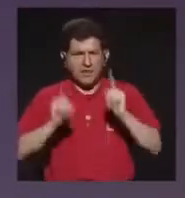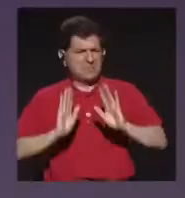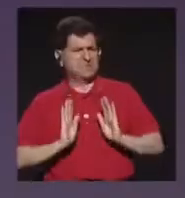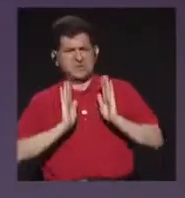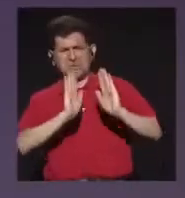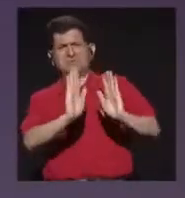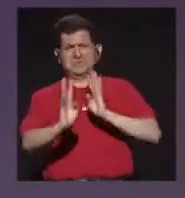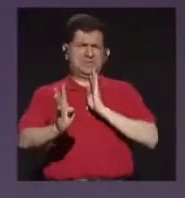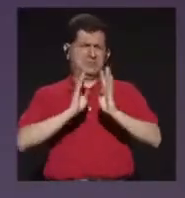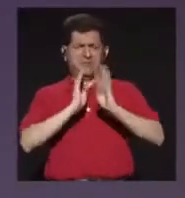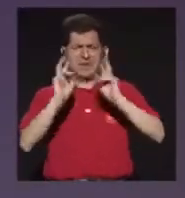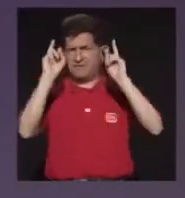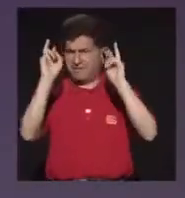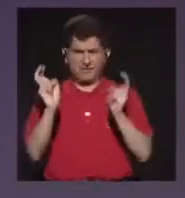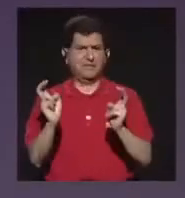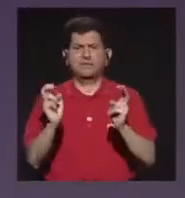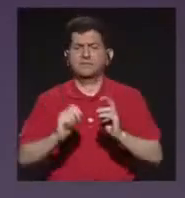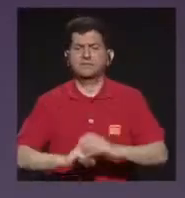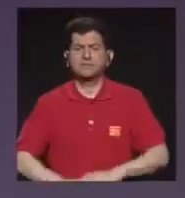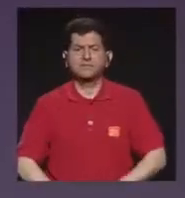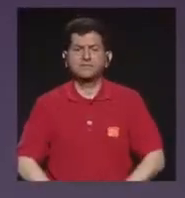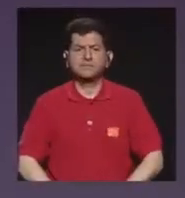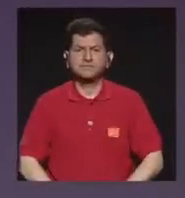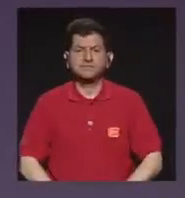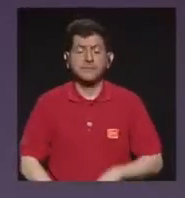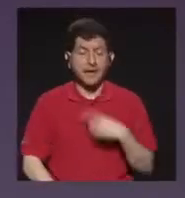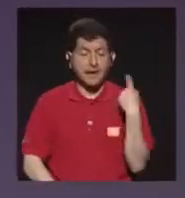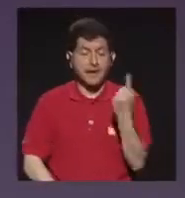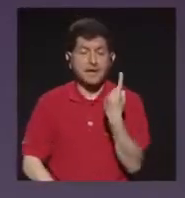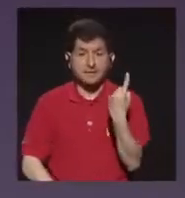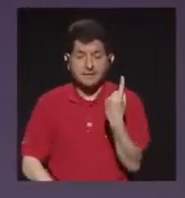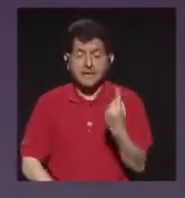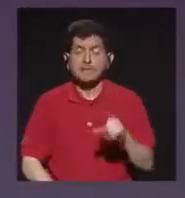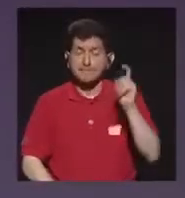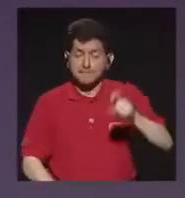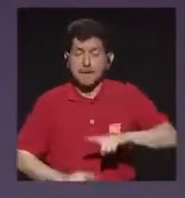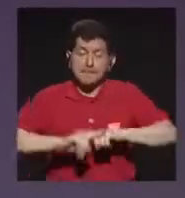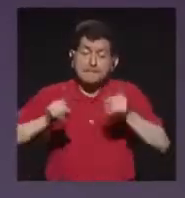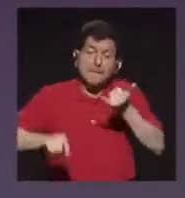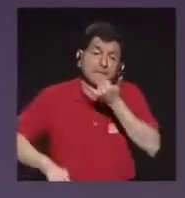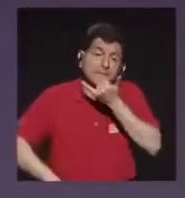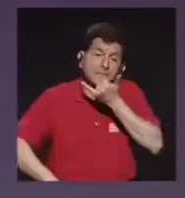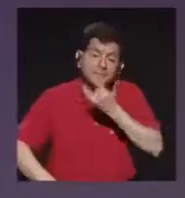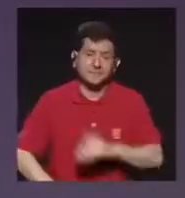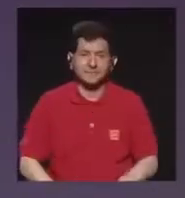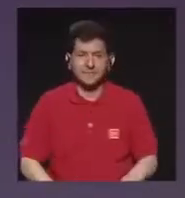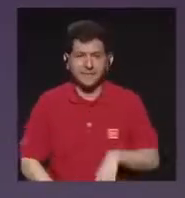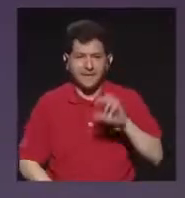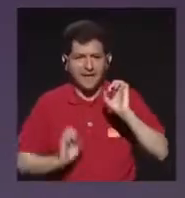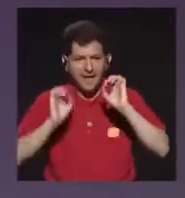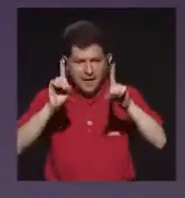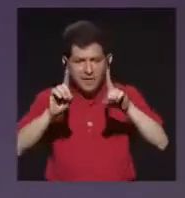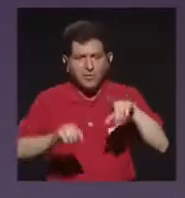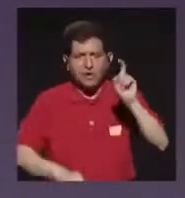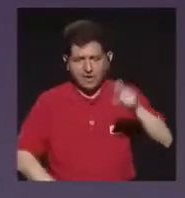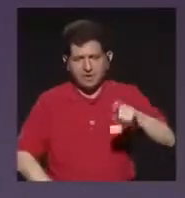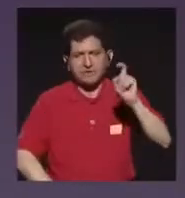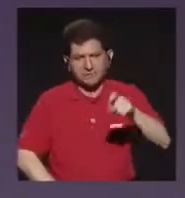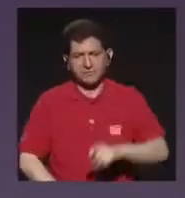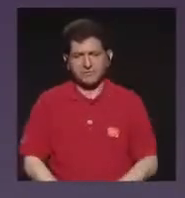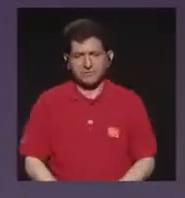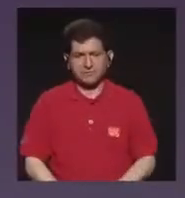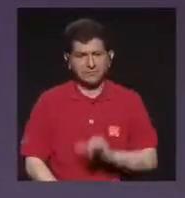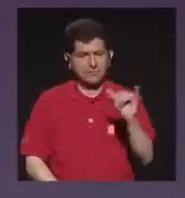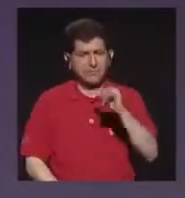resistencia a hablar de estas temáticas, siempre está la necesidad. Lo que pasa es que necesitamos educarnos más, porque,